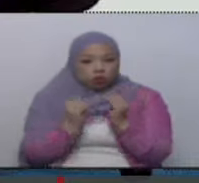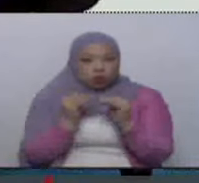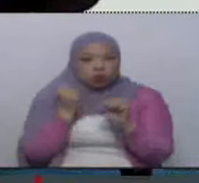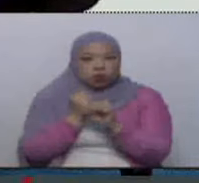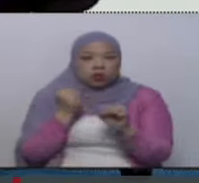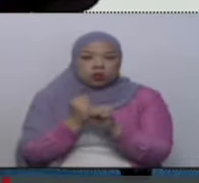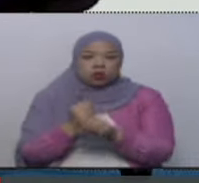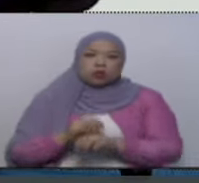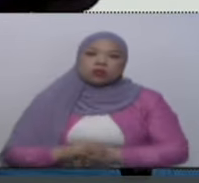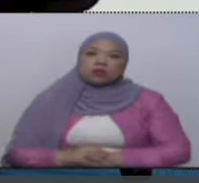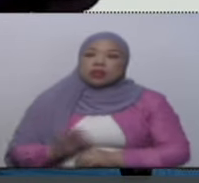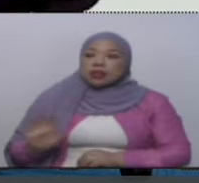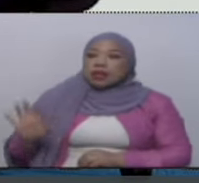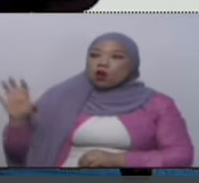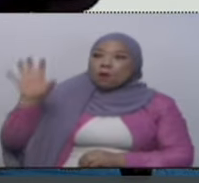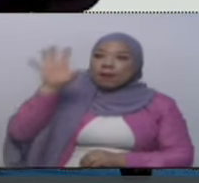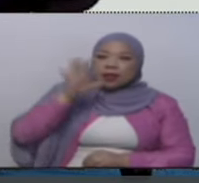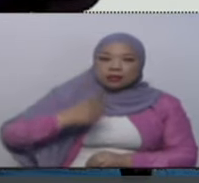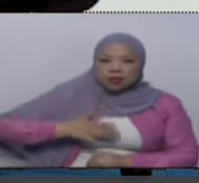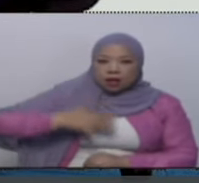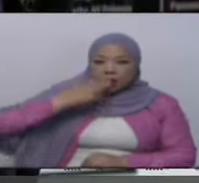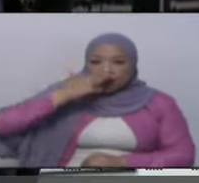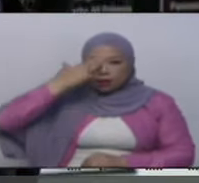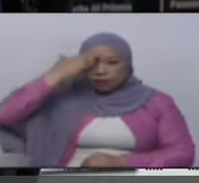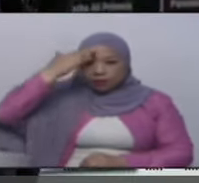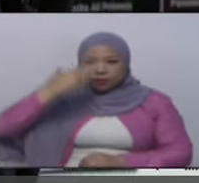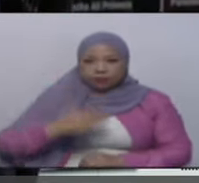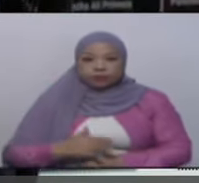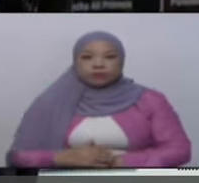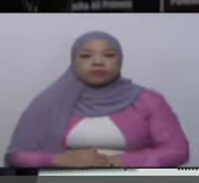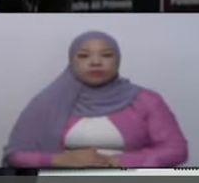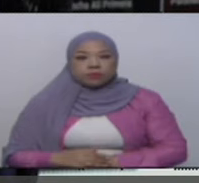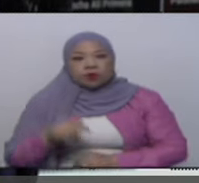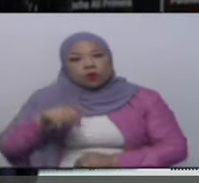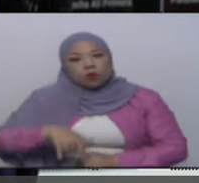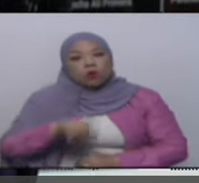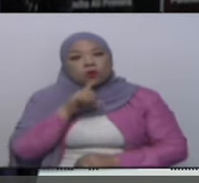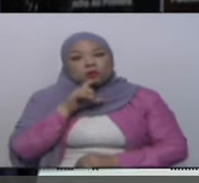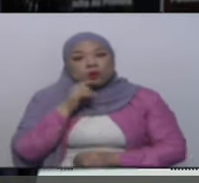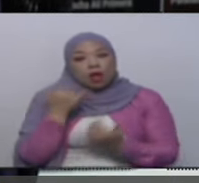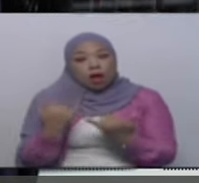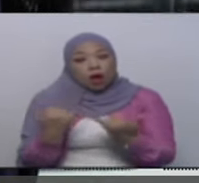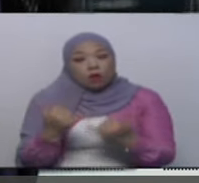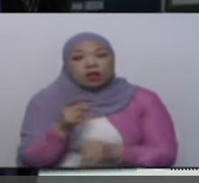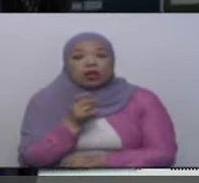la región. Es un conflicto que hoy está presente.